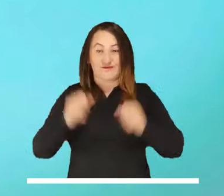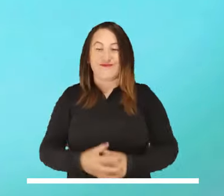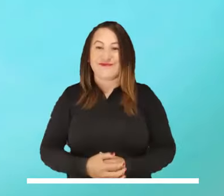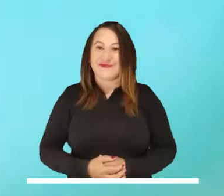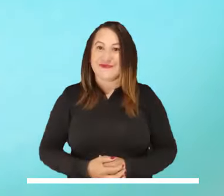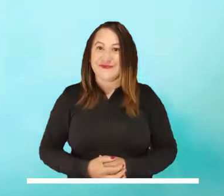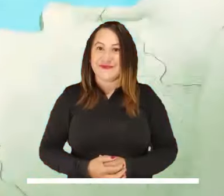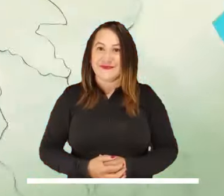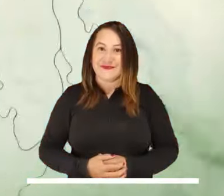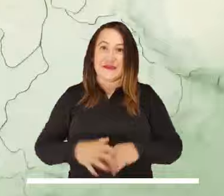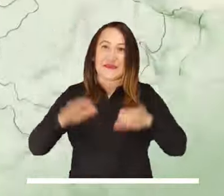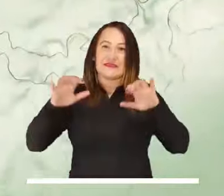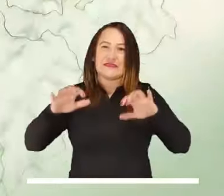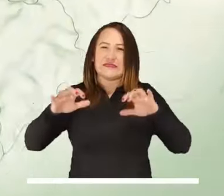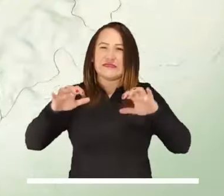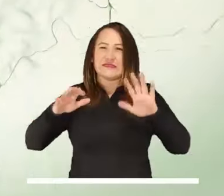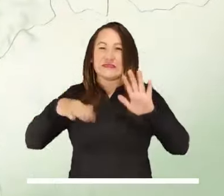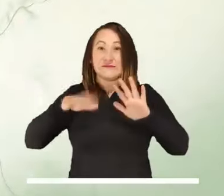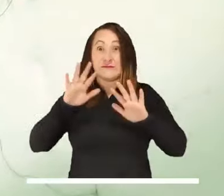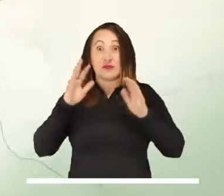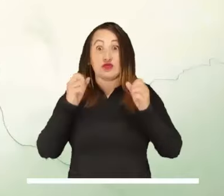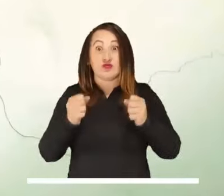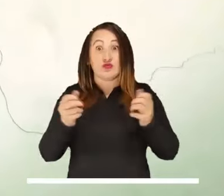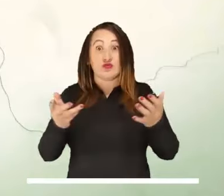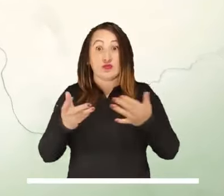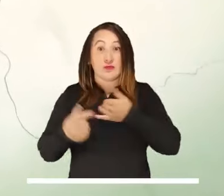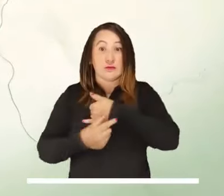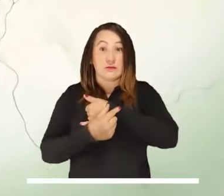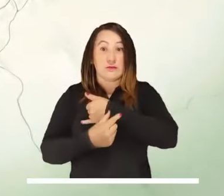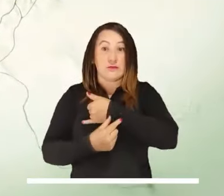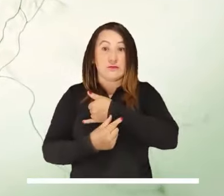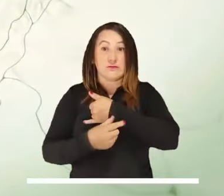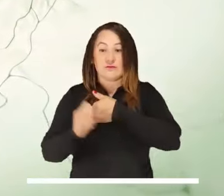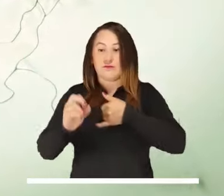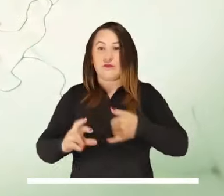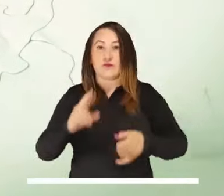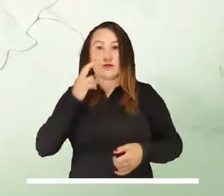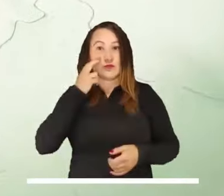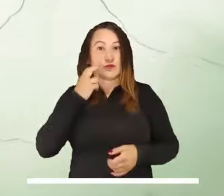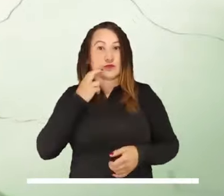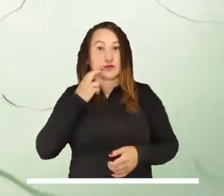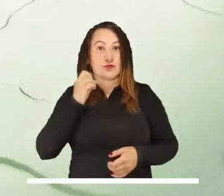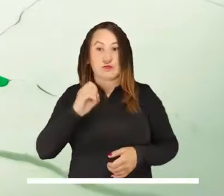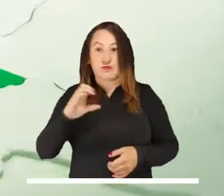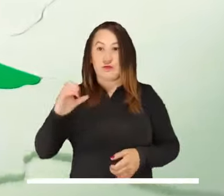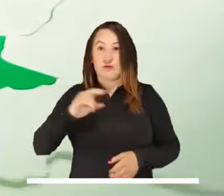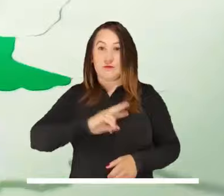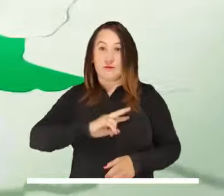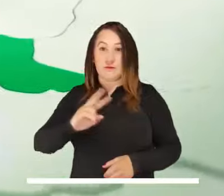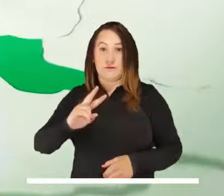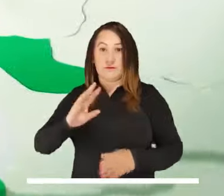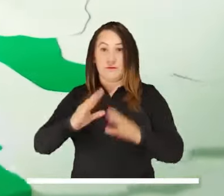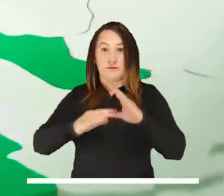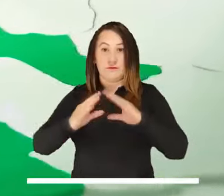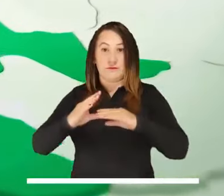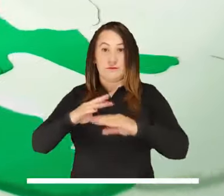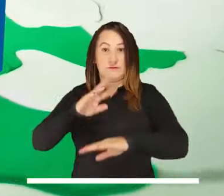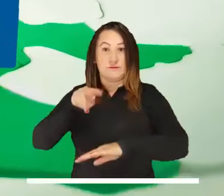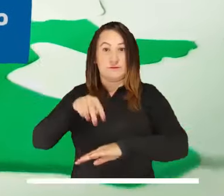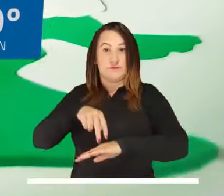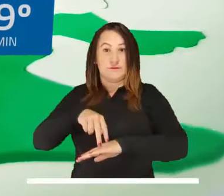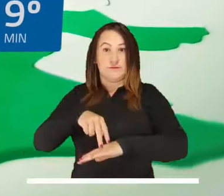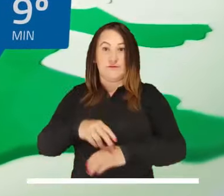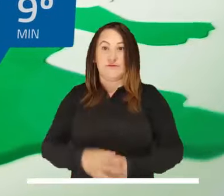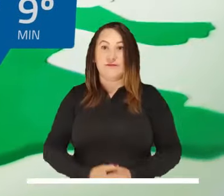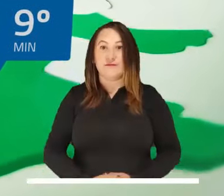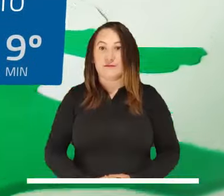estable durante la mañana. Las lluvias más notables del Pacífico se focalizarían en el sur de Chocó y el occidente de Valle